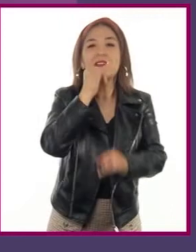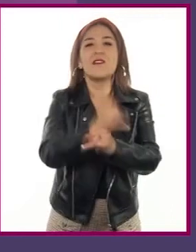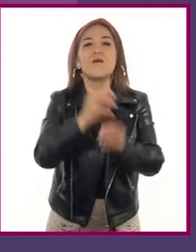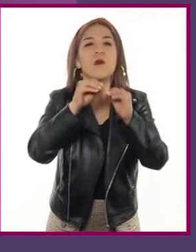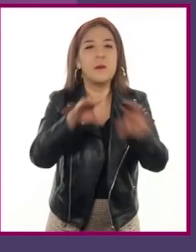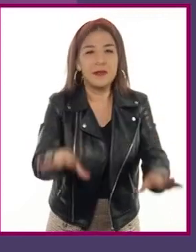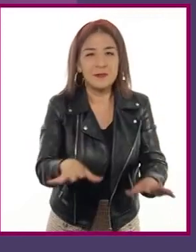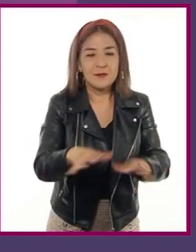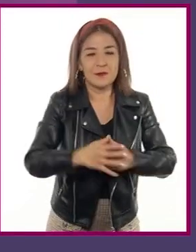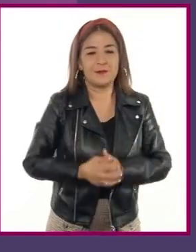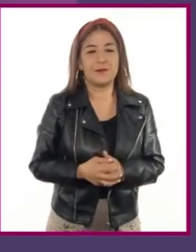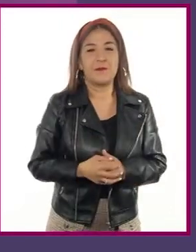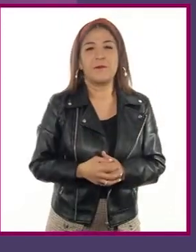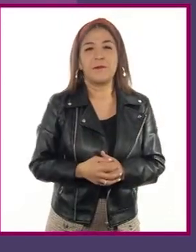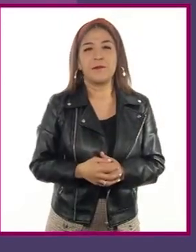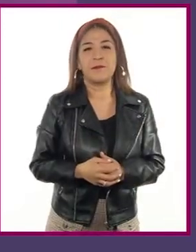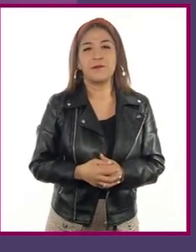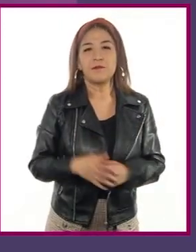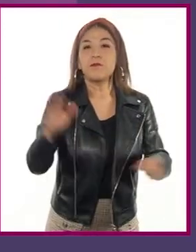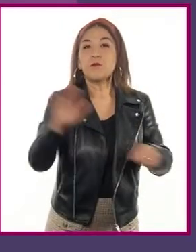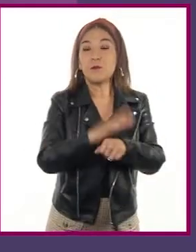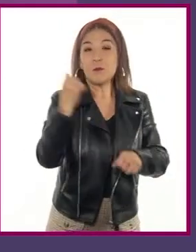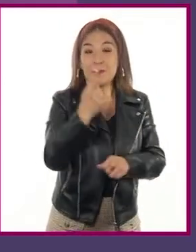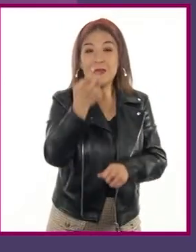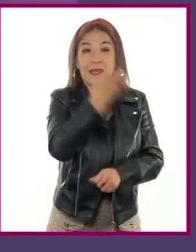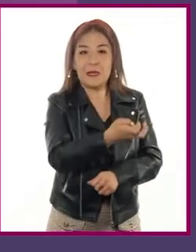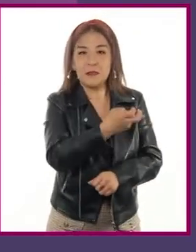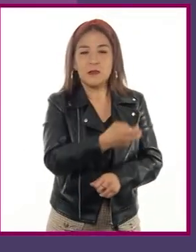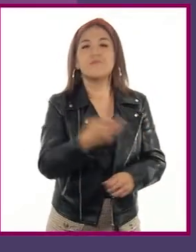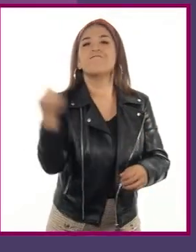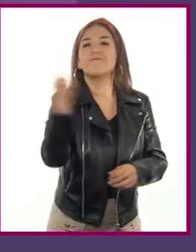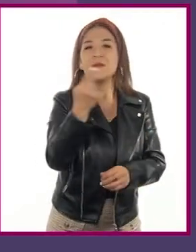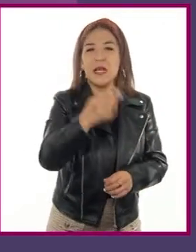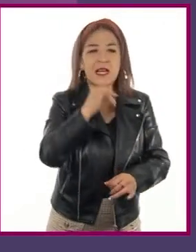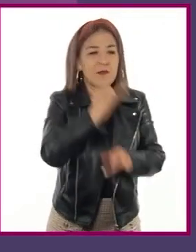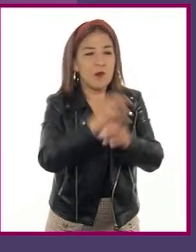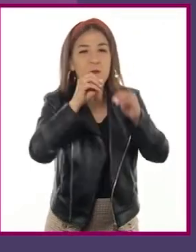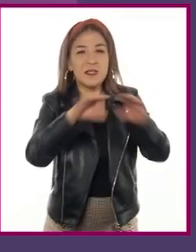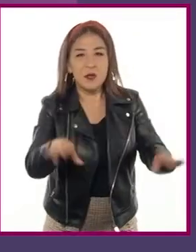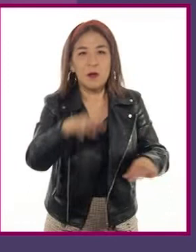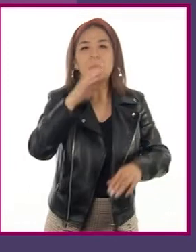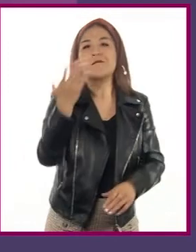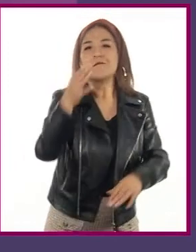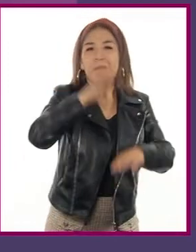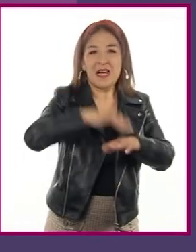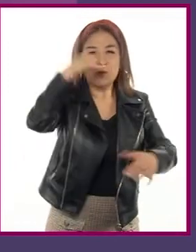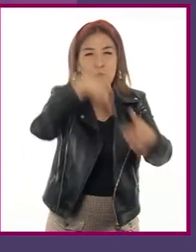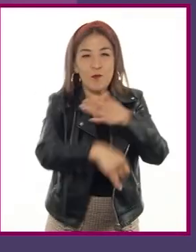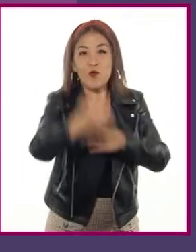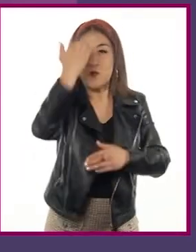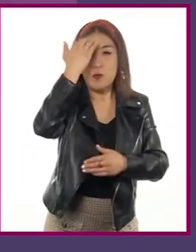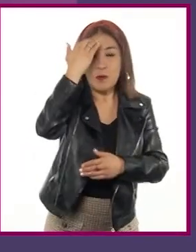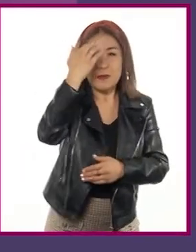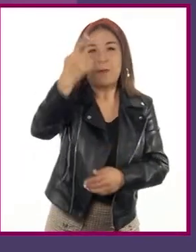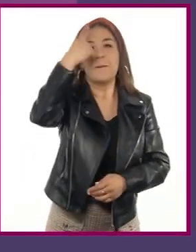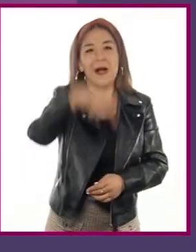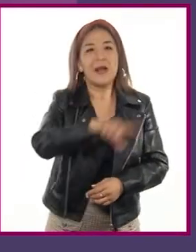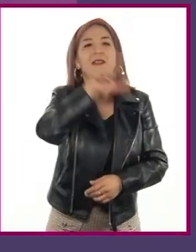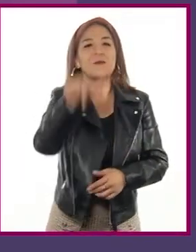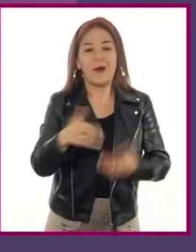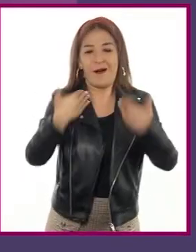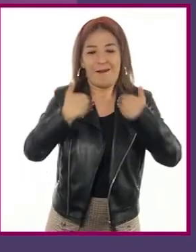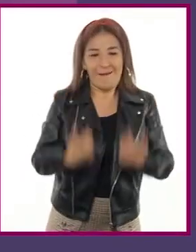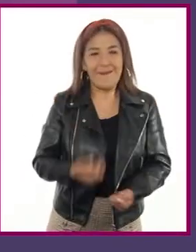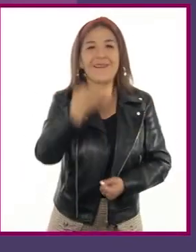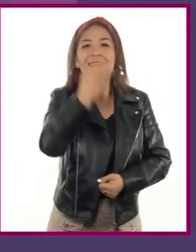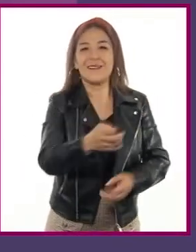información, ya que está recurriendo a datos o conocimientos que le ayuden a entender